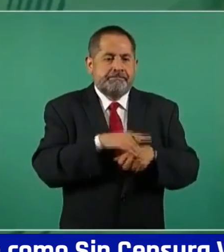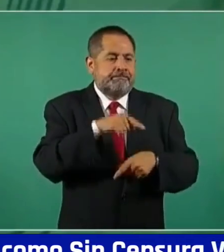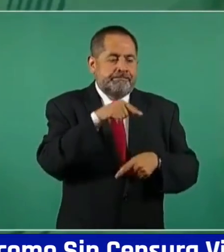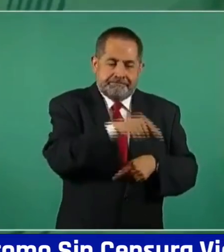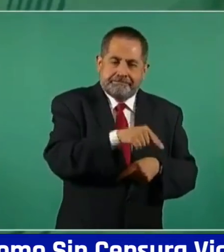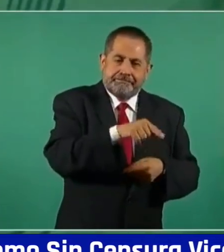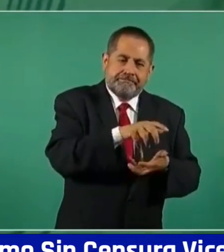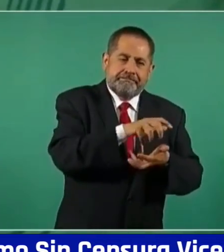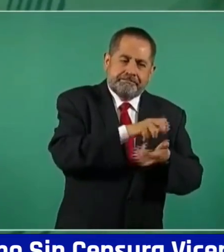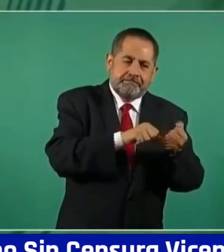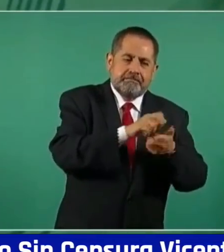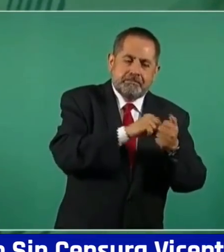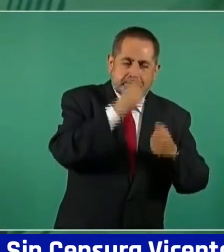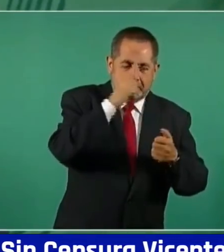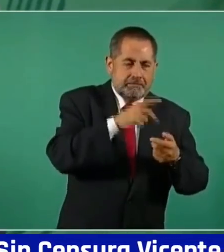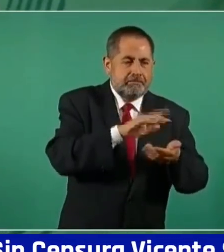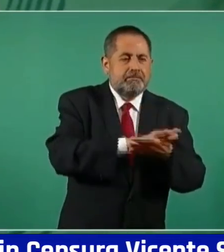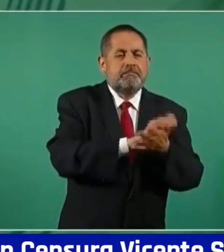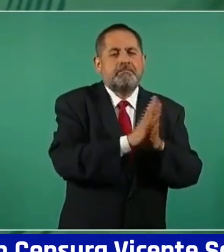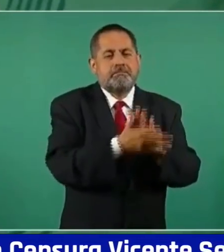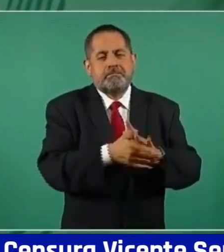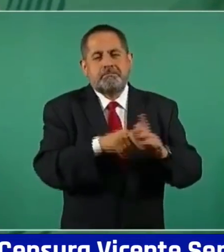o sea,